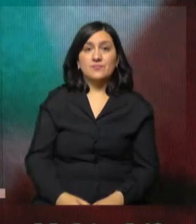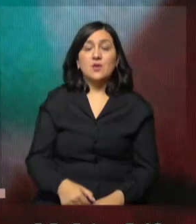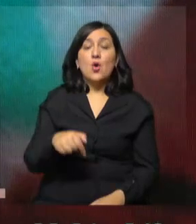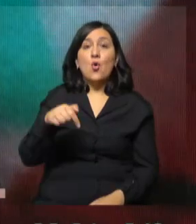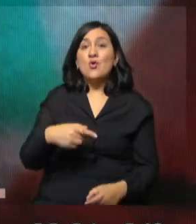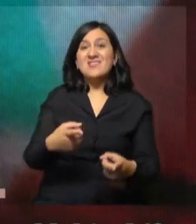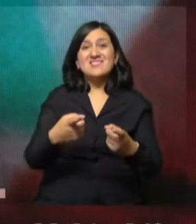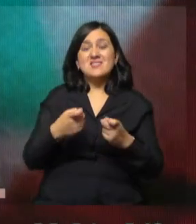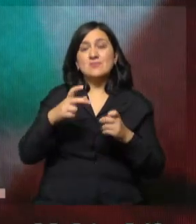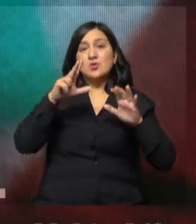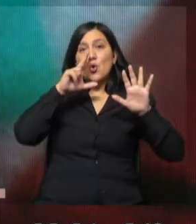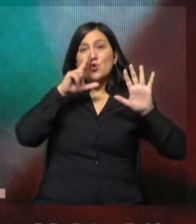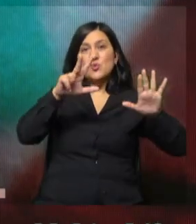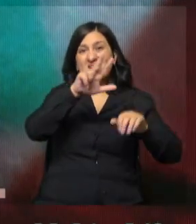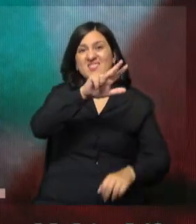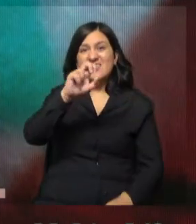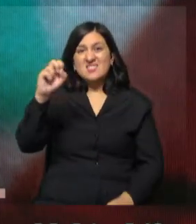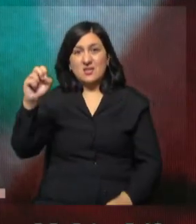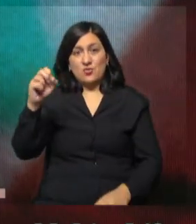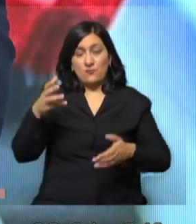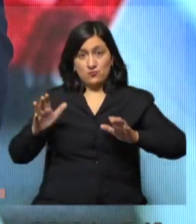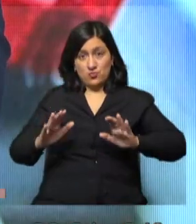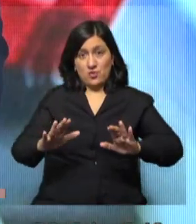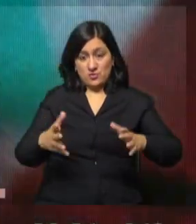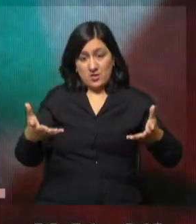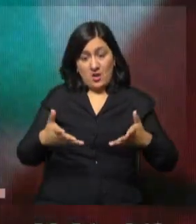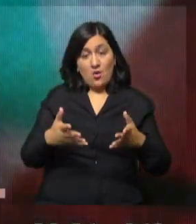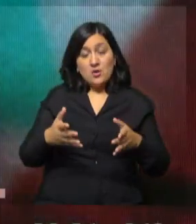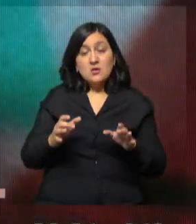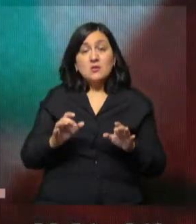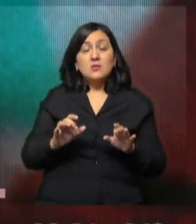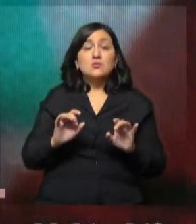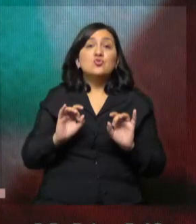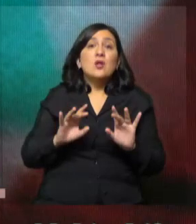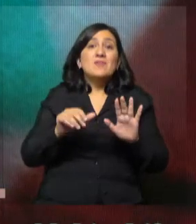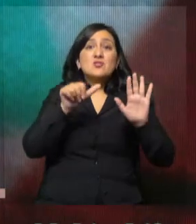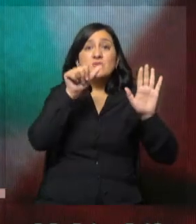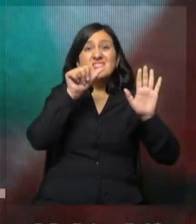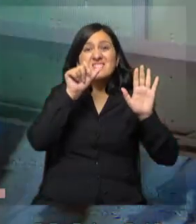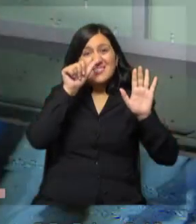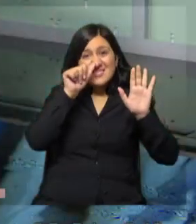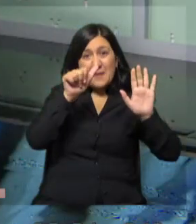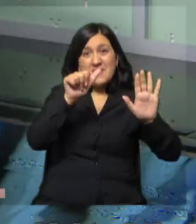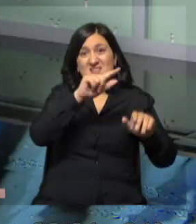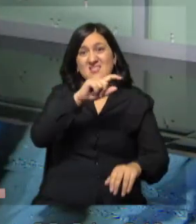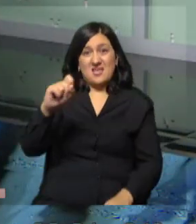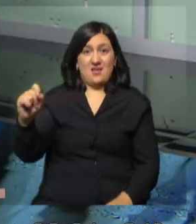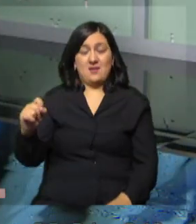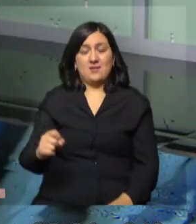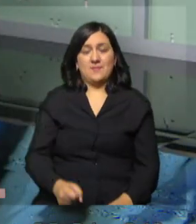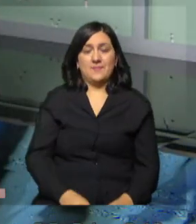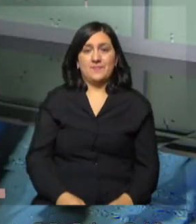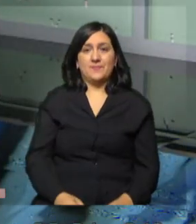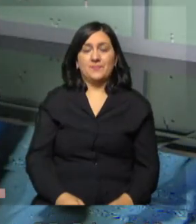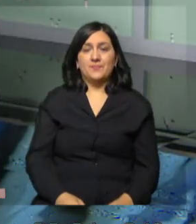que ser cerca de 8.300 funcionarios. Y son 6.000, dijiste. Y estamos en 6.100. Ahora, con respecto a la generación